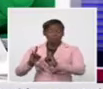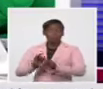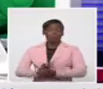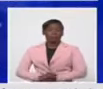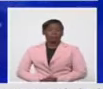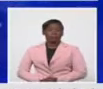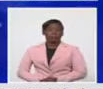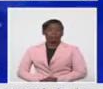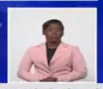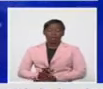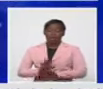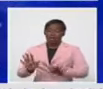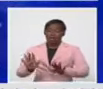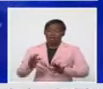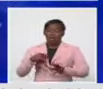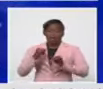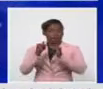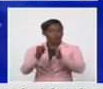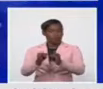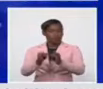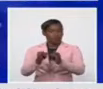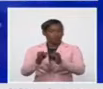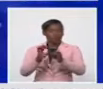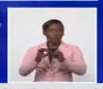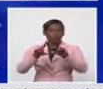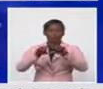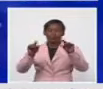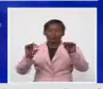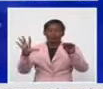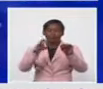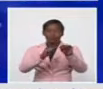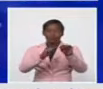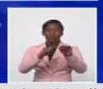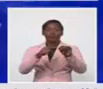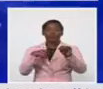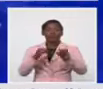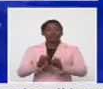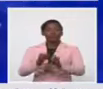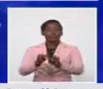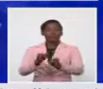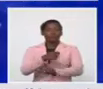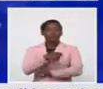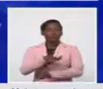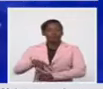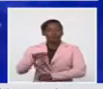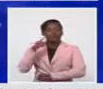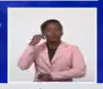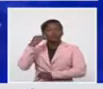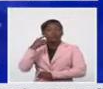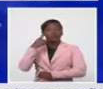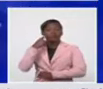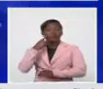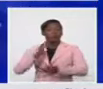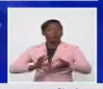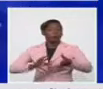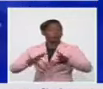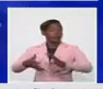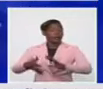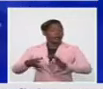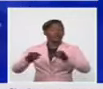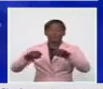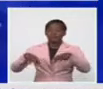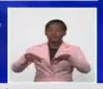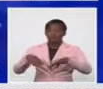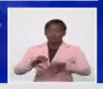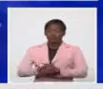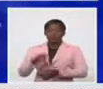la situación de Cuba, Gisela, y la población que me escucha, y realmente muy compleja. No tengo duda de que